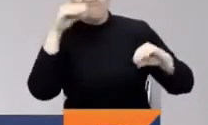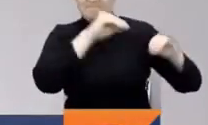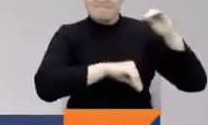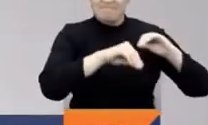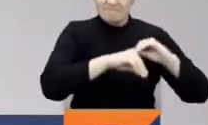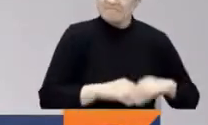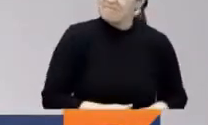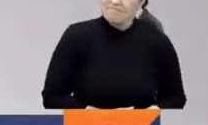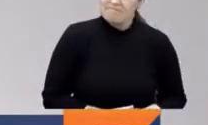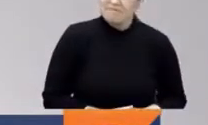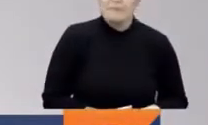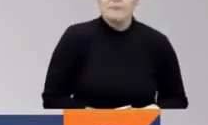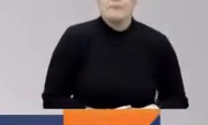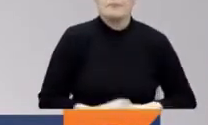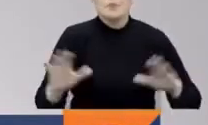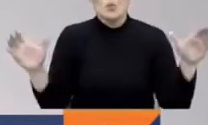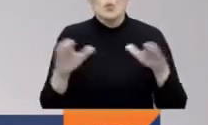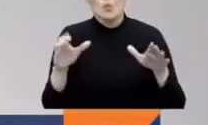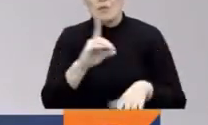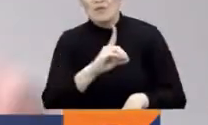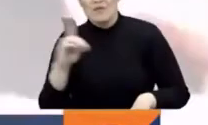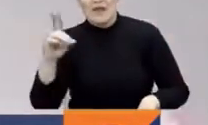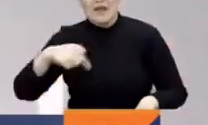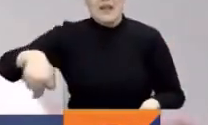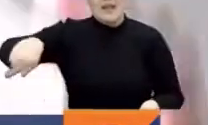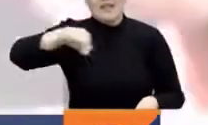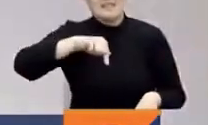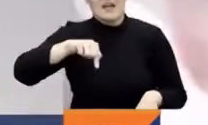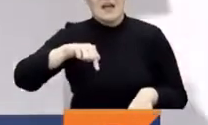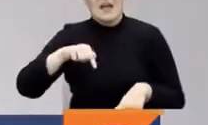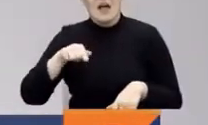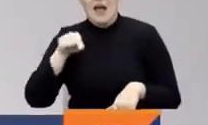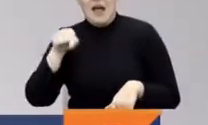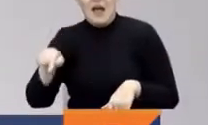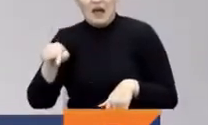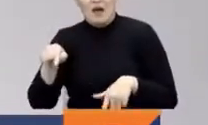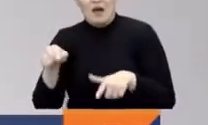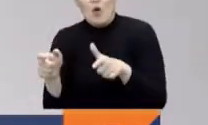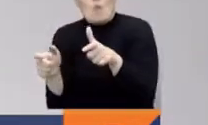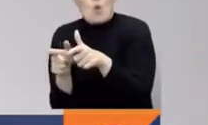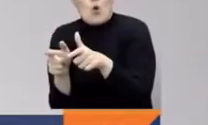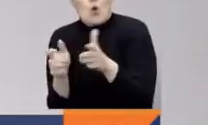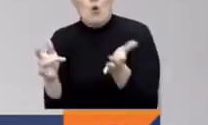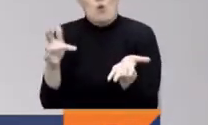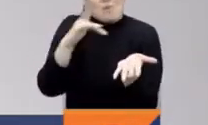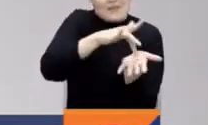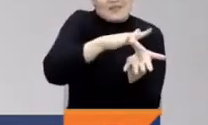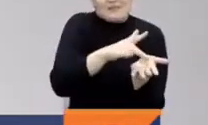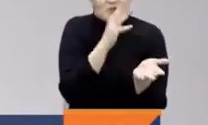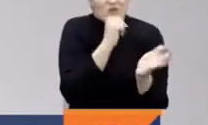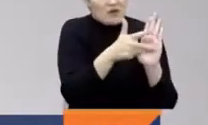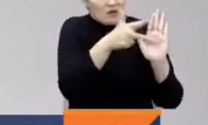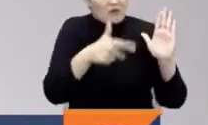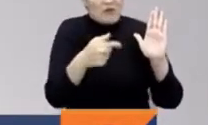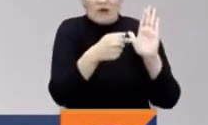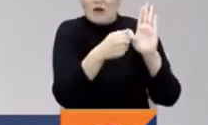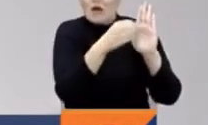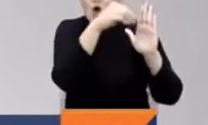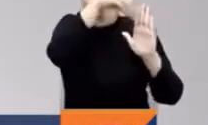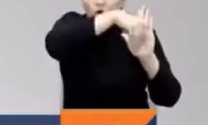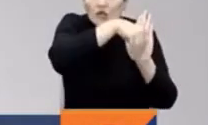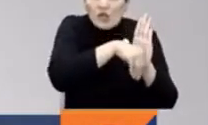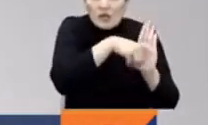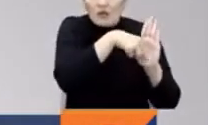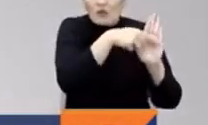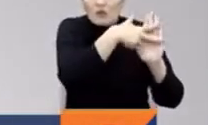en general la derecha ha sido minoría, no ha sido incluida hasta cierto punto en el contenido y eso ha hecho